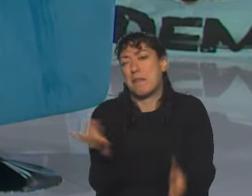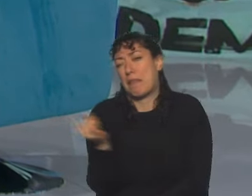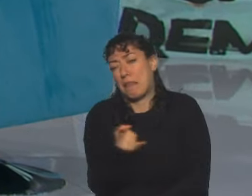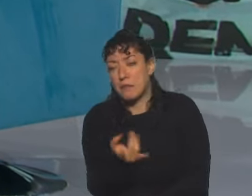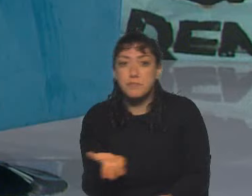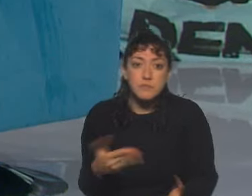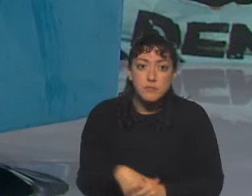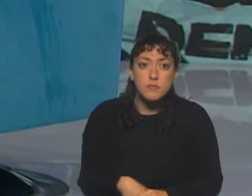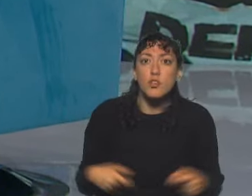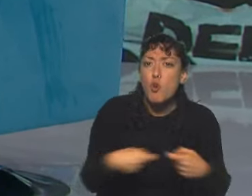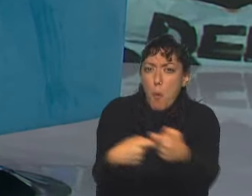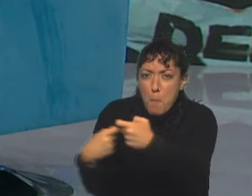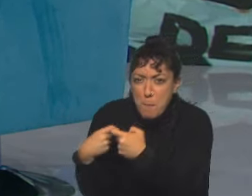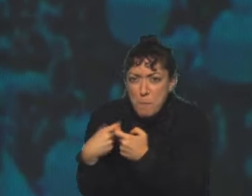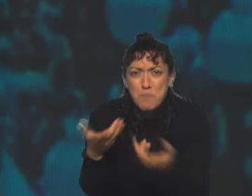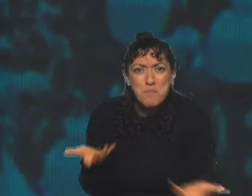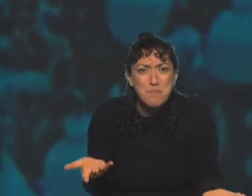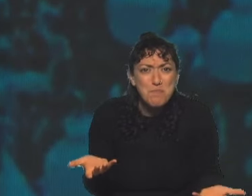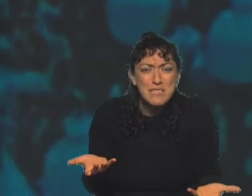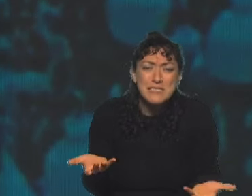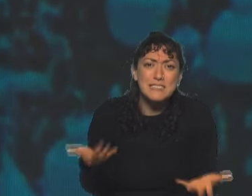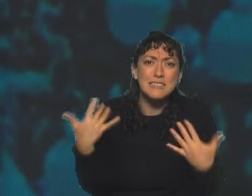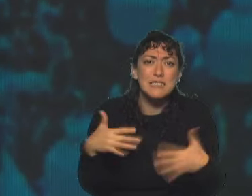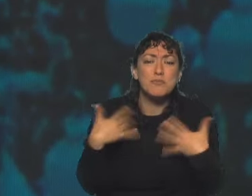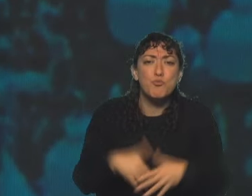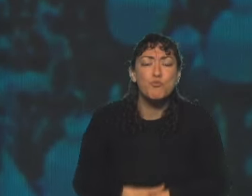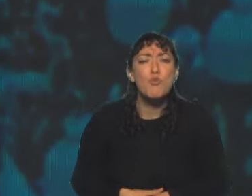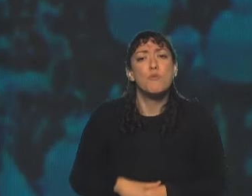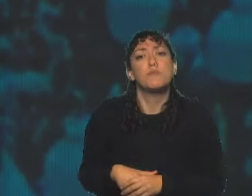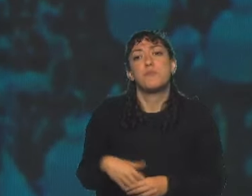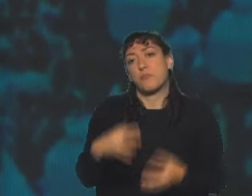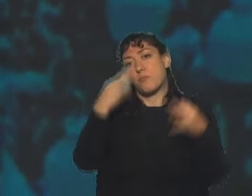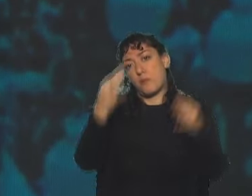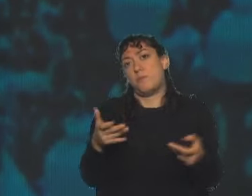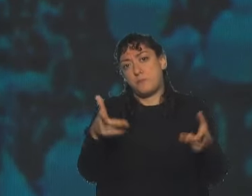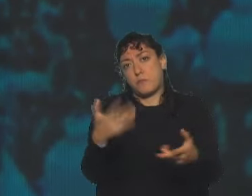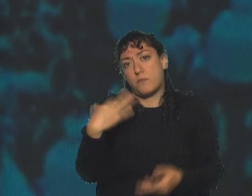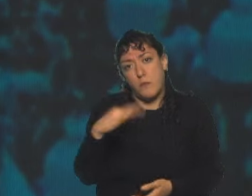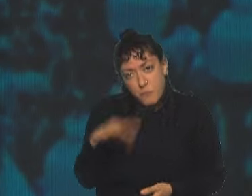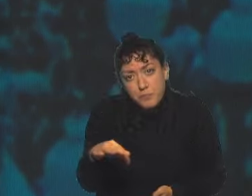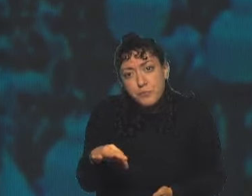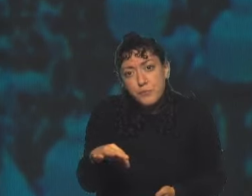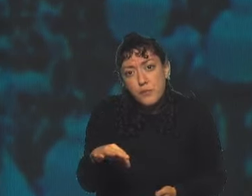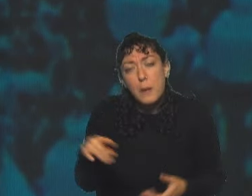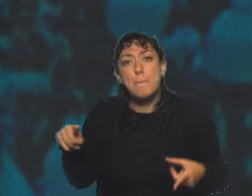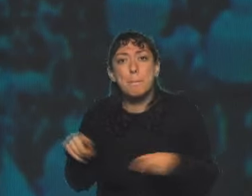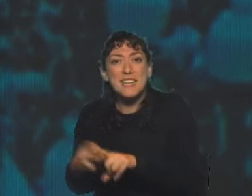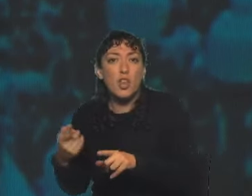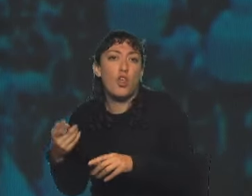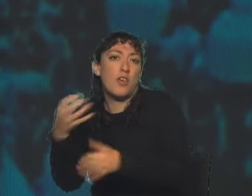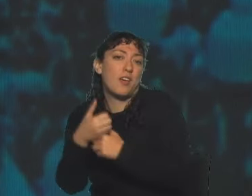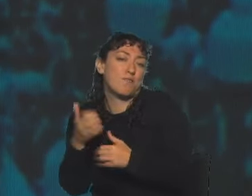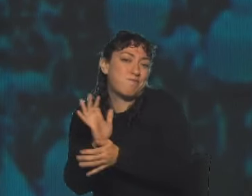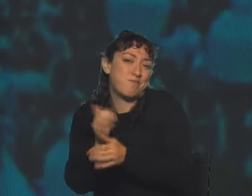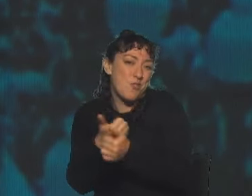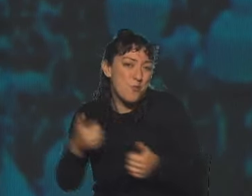porque hay mucho cómplice en el medio. Bueno, lo que pasa que, seamos realistas, entre el Partido Justicialista que